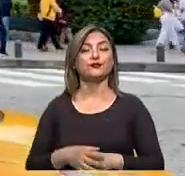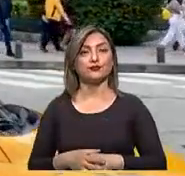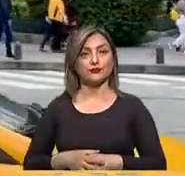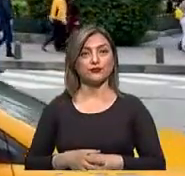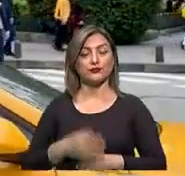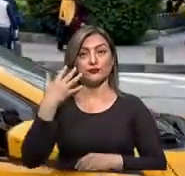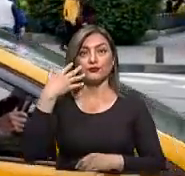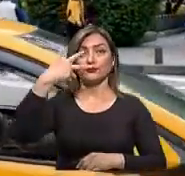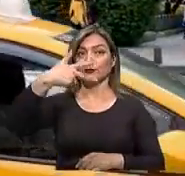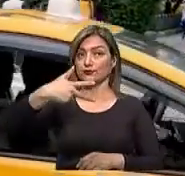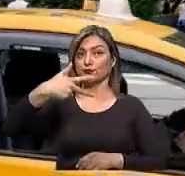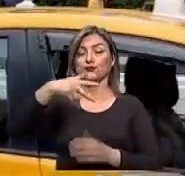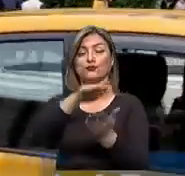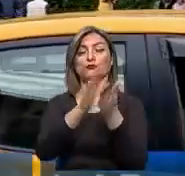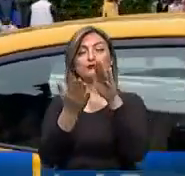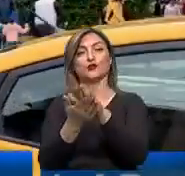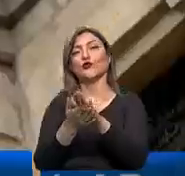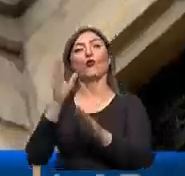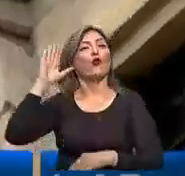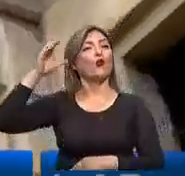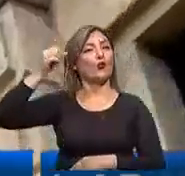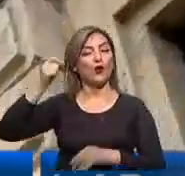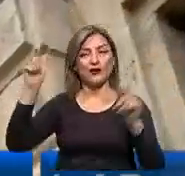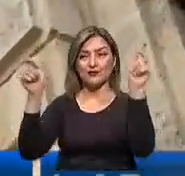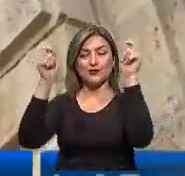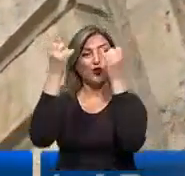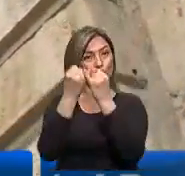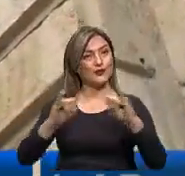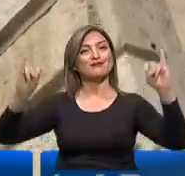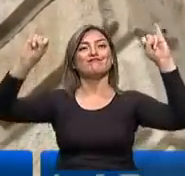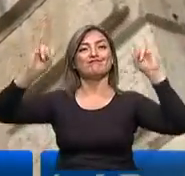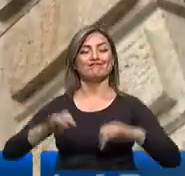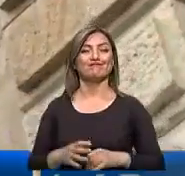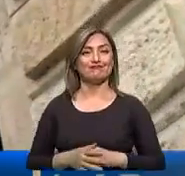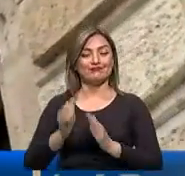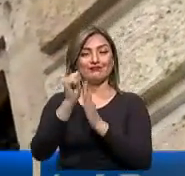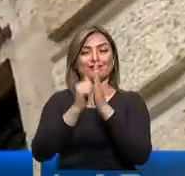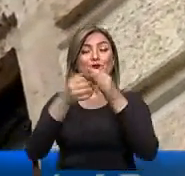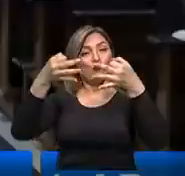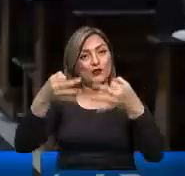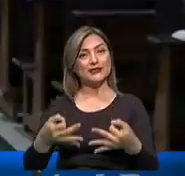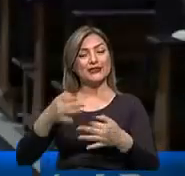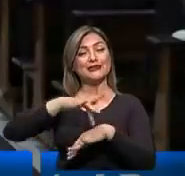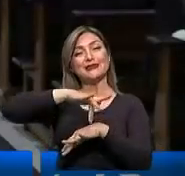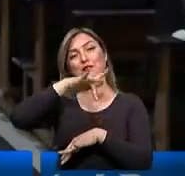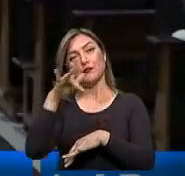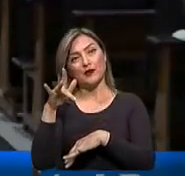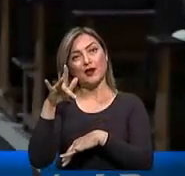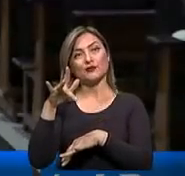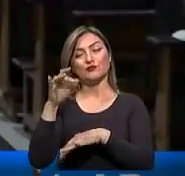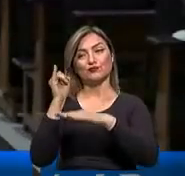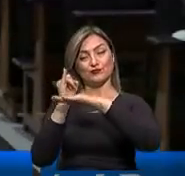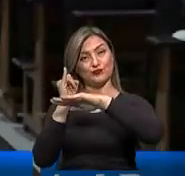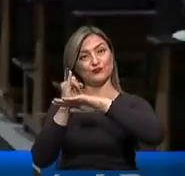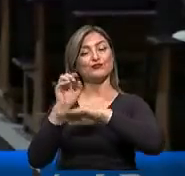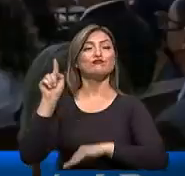Este 3 de noviembre la ciudad de Cuenca cumplió un aniversario más de independencia. La agenda oficial arrancó muy temprano en la Catedral de la